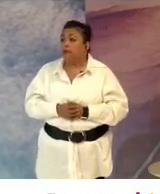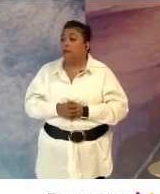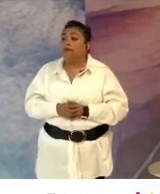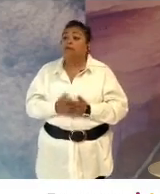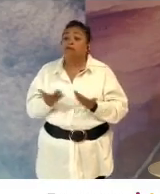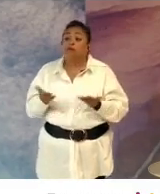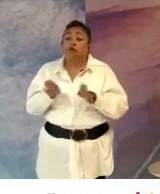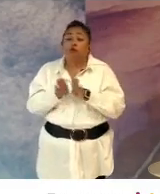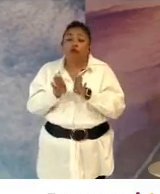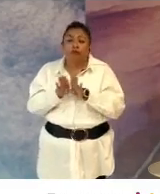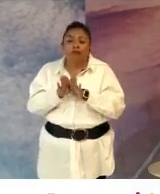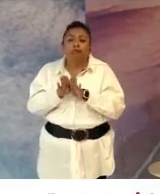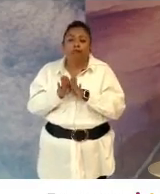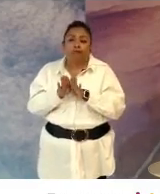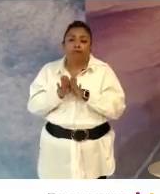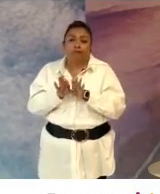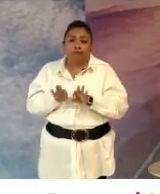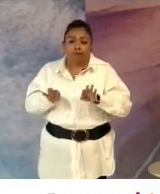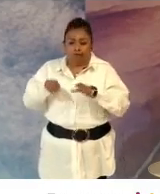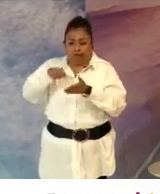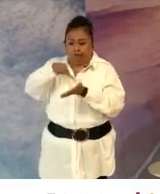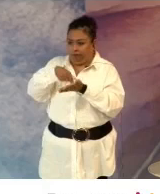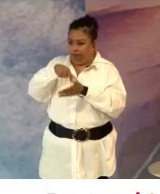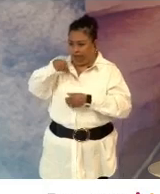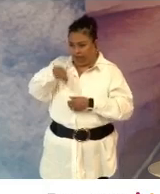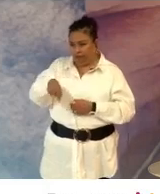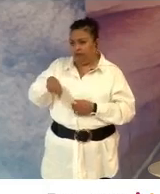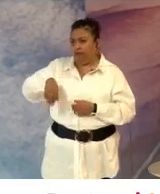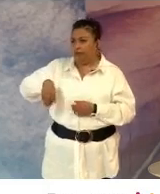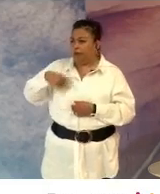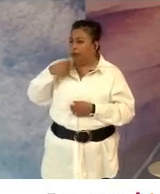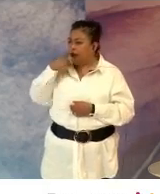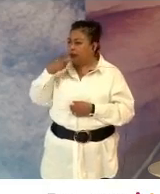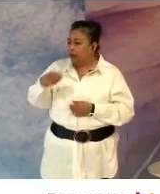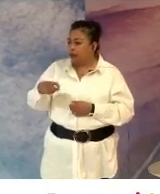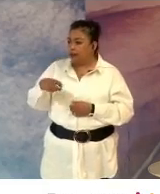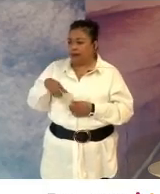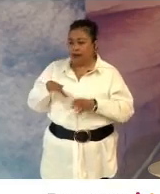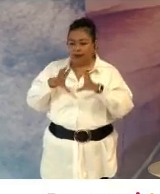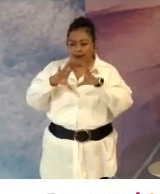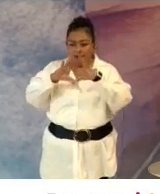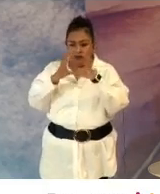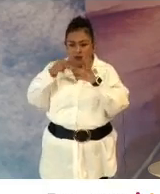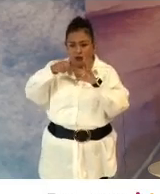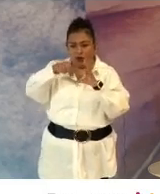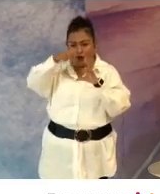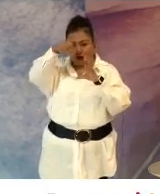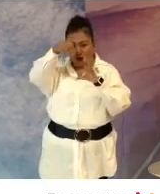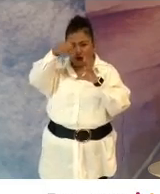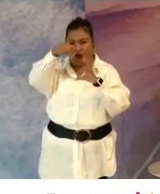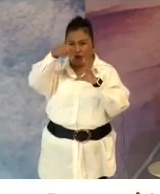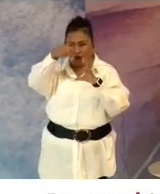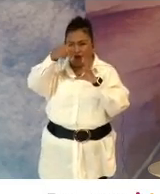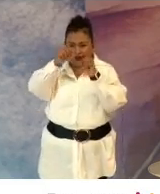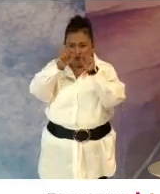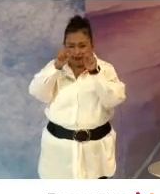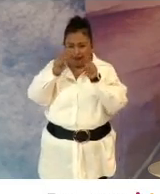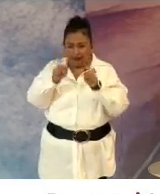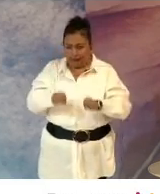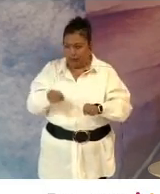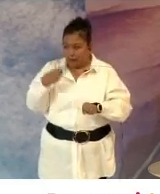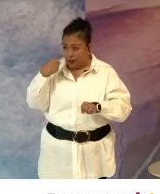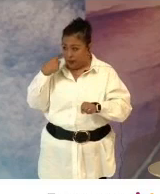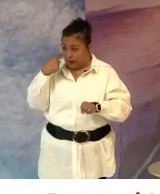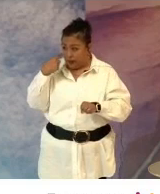basado en un lugar. Entonces yo compartía el hemisferio norte del planeta de sistemas, donde vemos